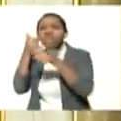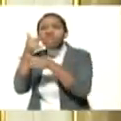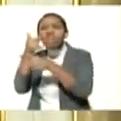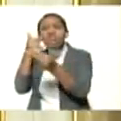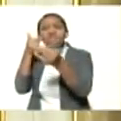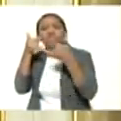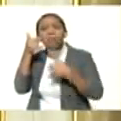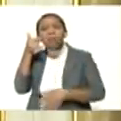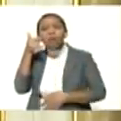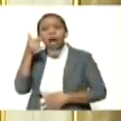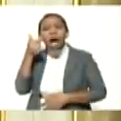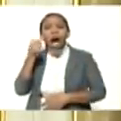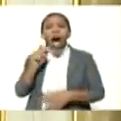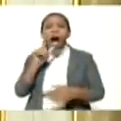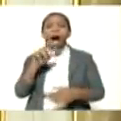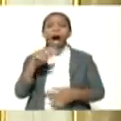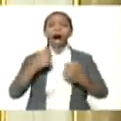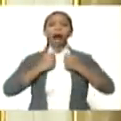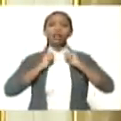Aristóbulo?